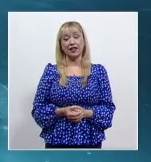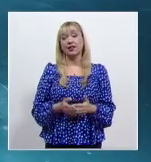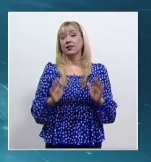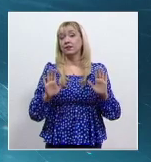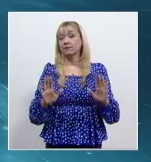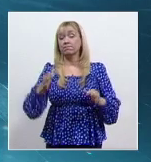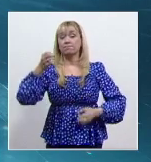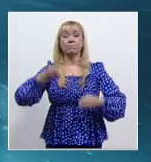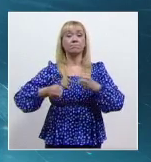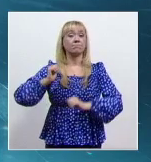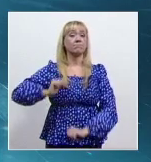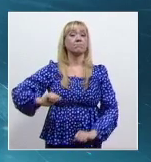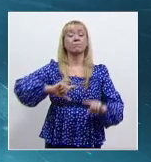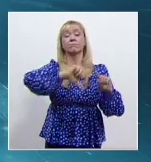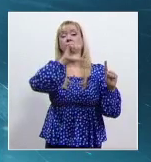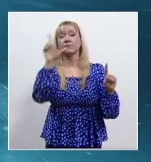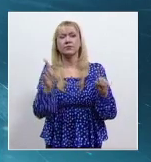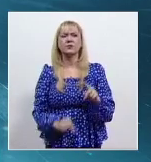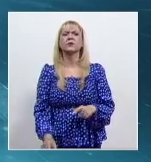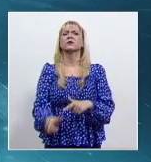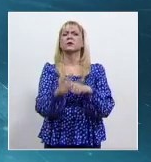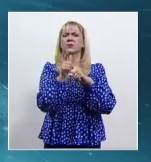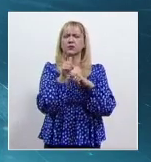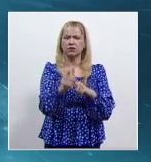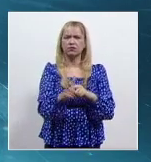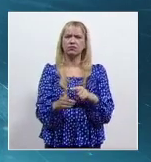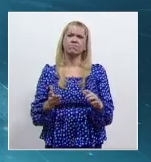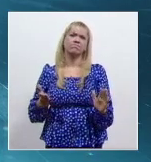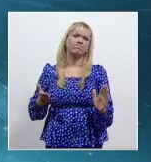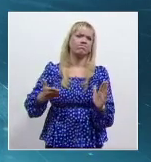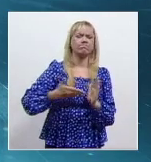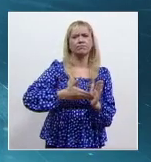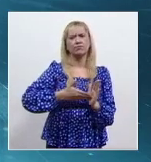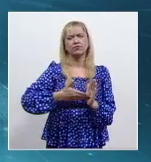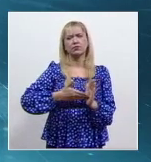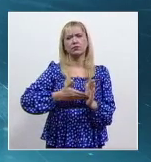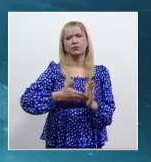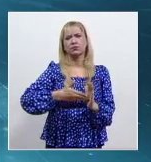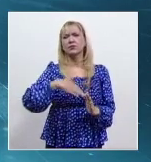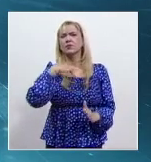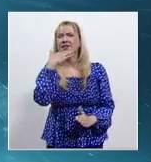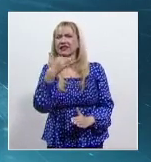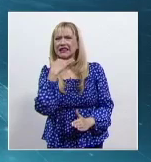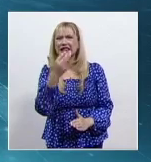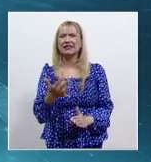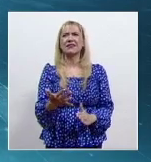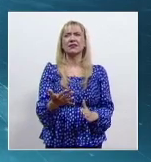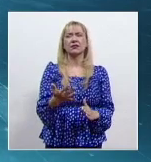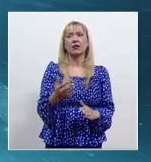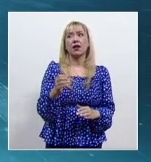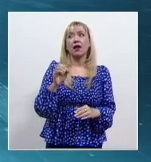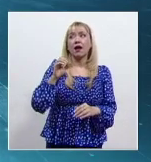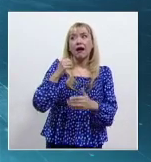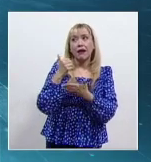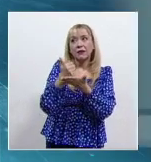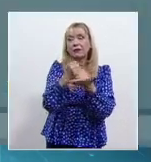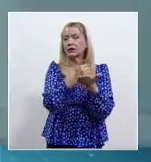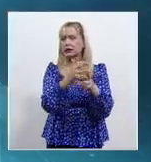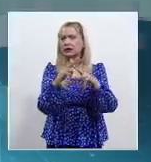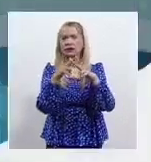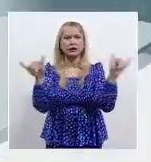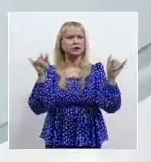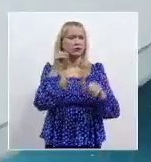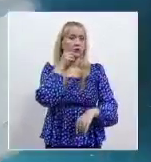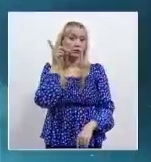El Poder Judicial Federal seguirá sancionando sin complacencias los actos de corrupción, afirmó el ministro Javier Lainez.